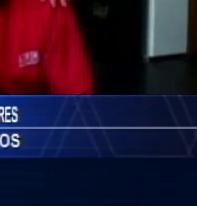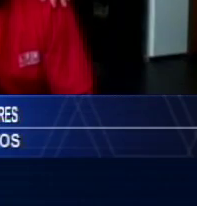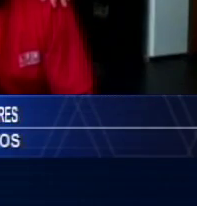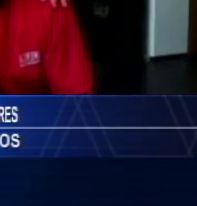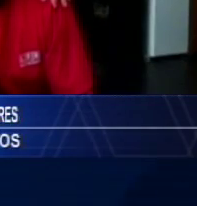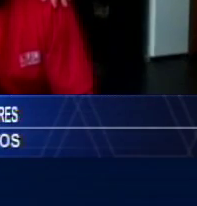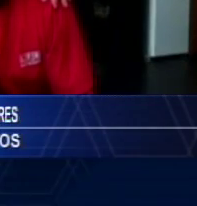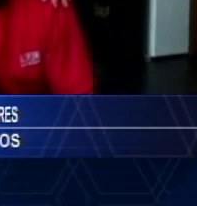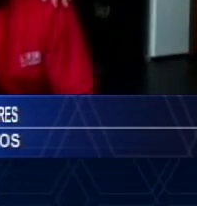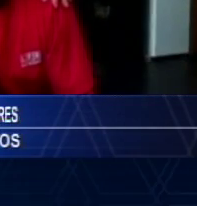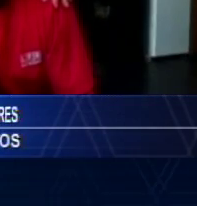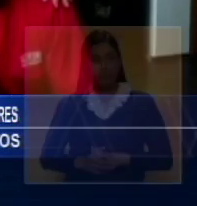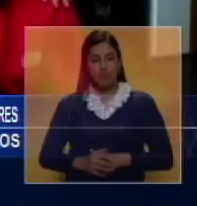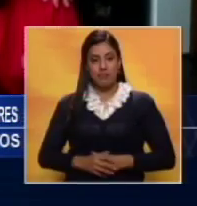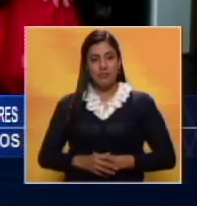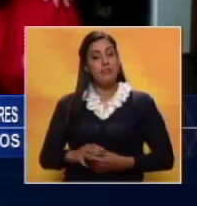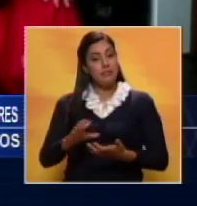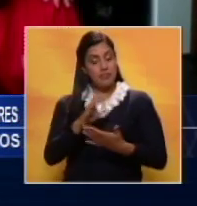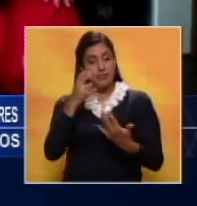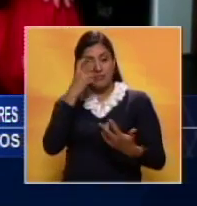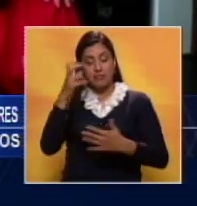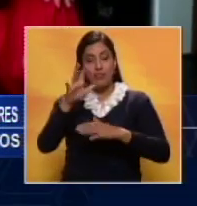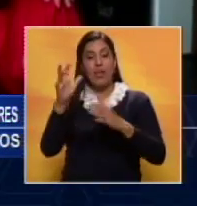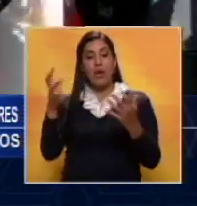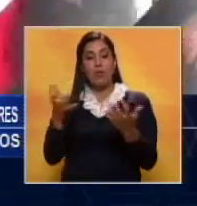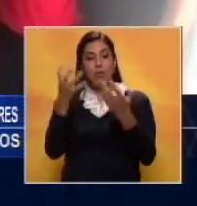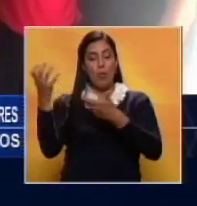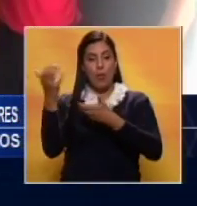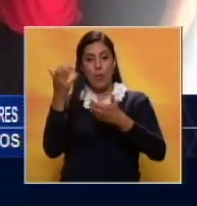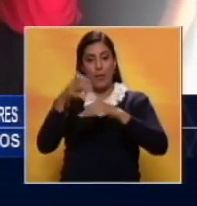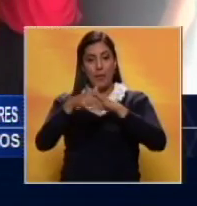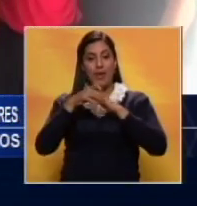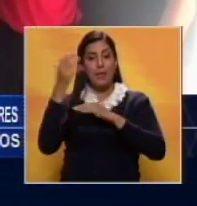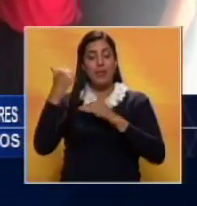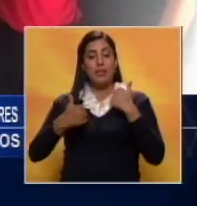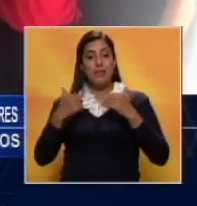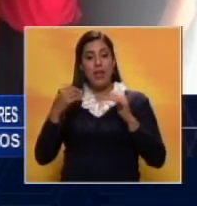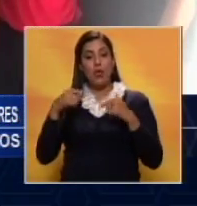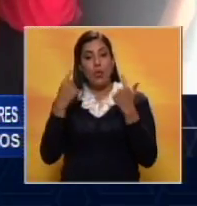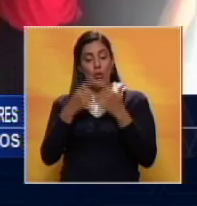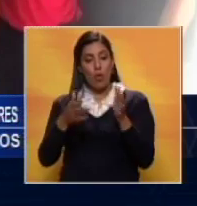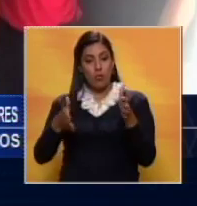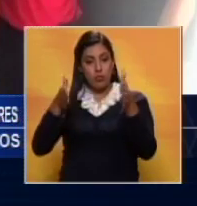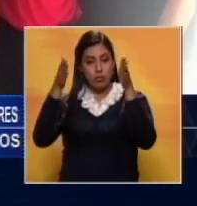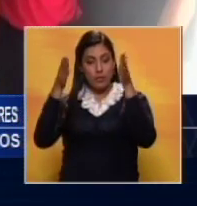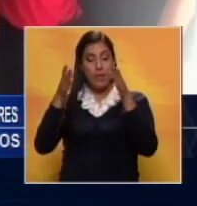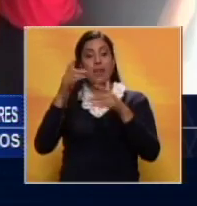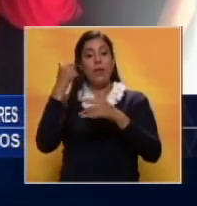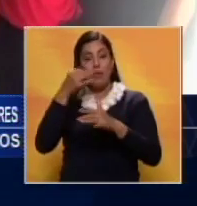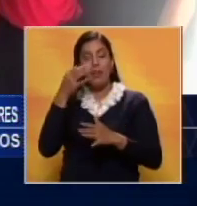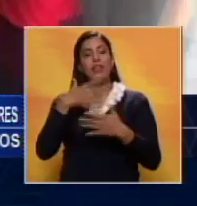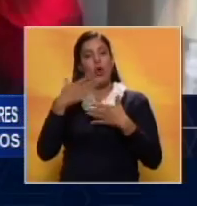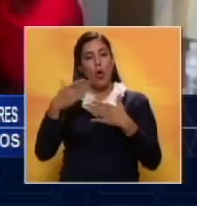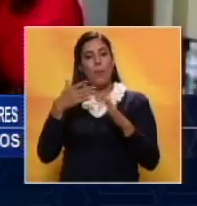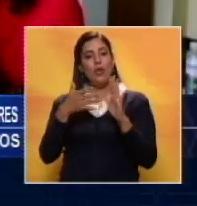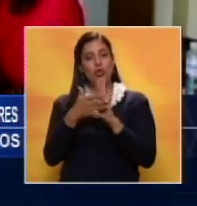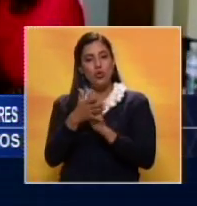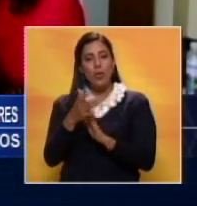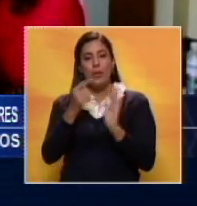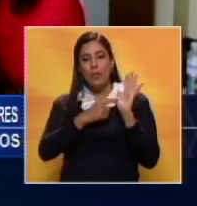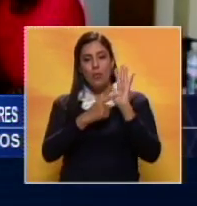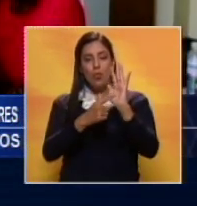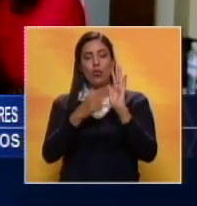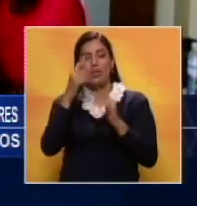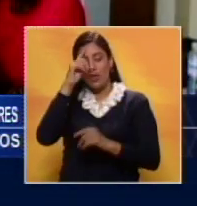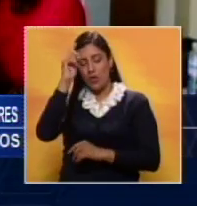La cantante británica visitó a los bomberos que trabajaron en el incendio de Londres del pasado miércoles en la Torre Grenfell. Adele quiso compartir con ellos para